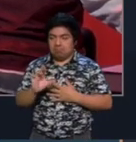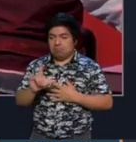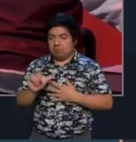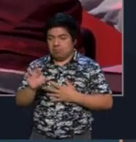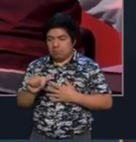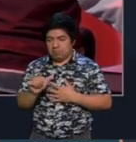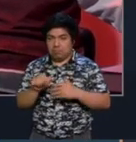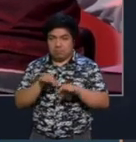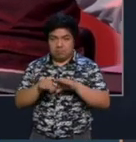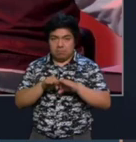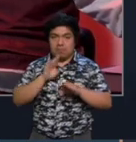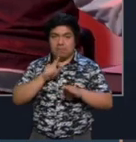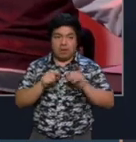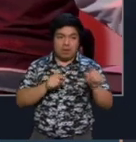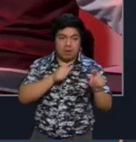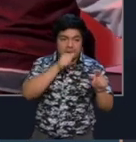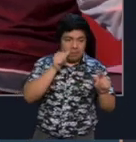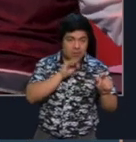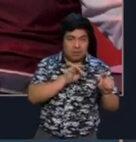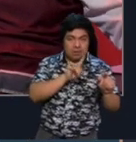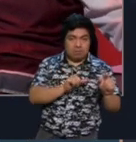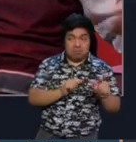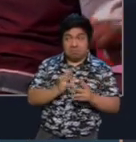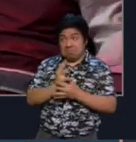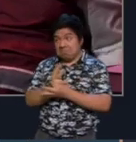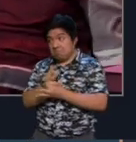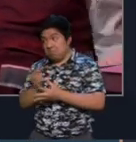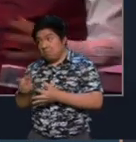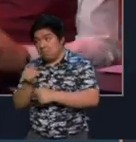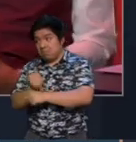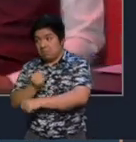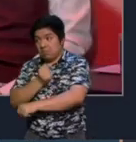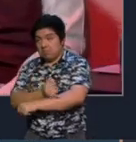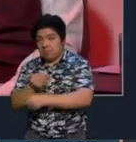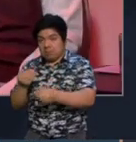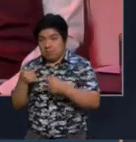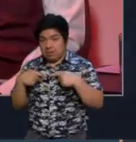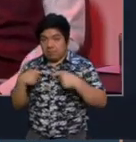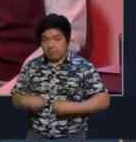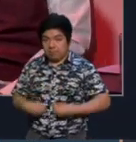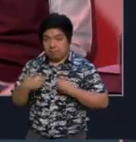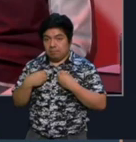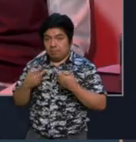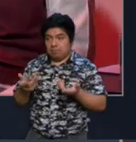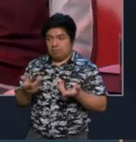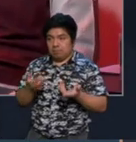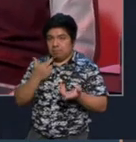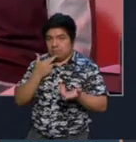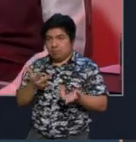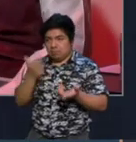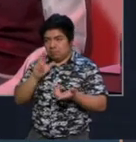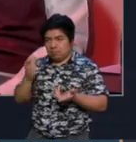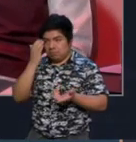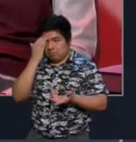hacer un mejor trabajo que Santiago en Benito Juárez. Muchos dirán, es que en Iztapalapa vive más gente que en La Benito mejor Juárez. alcaldesa del Eso es mundo, verdad.